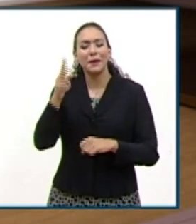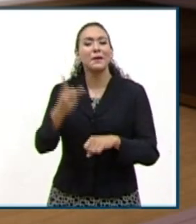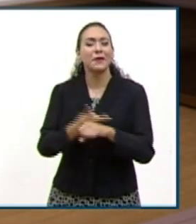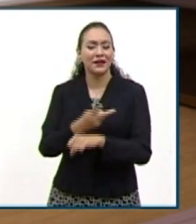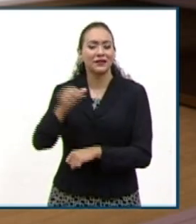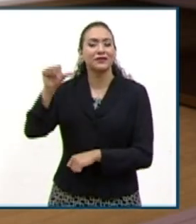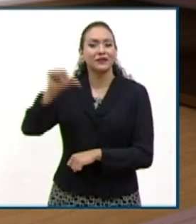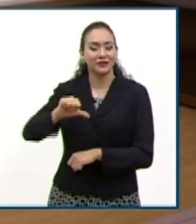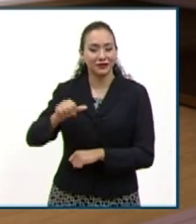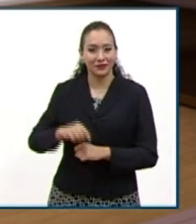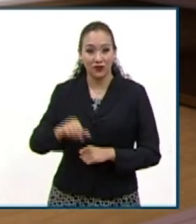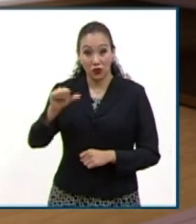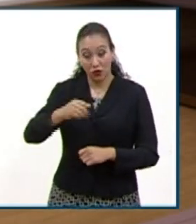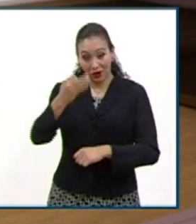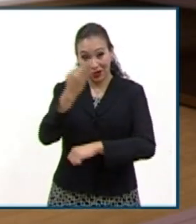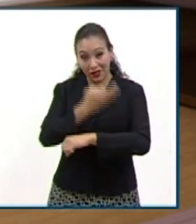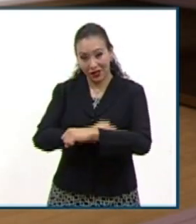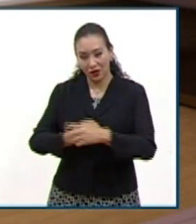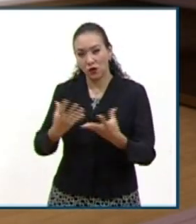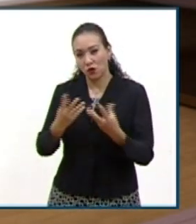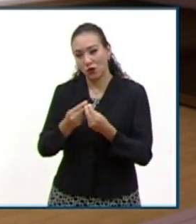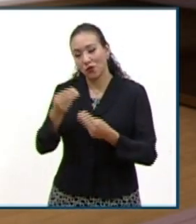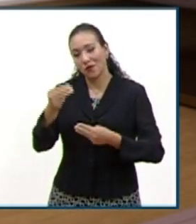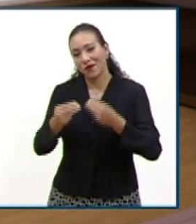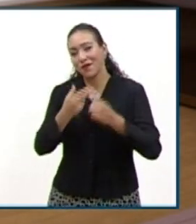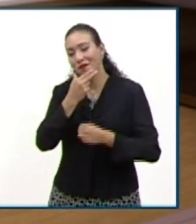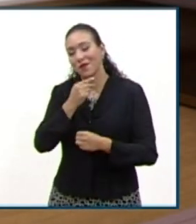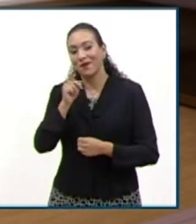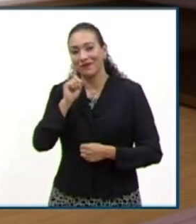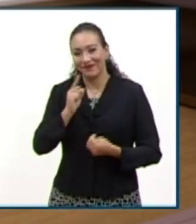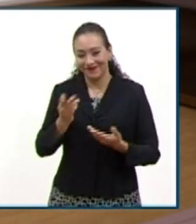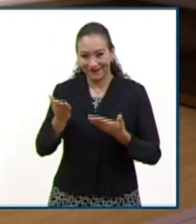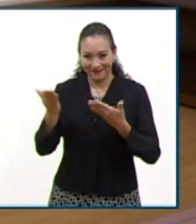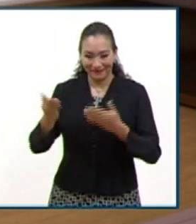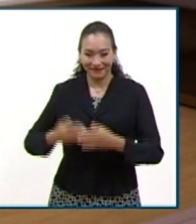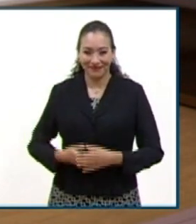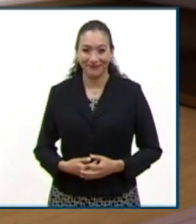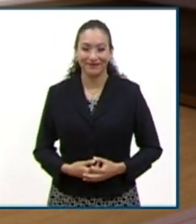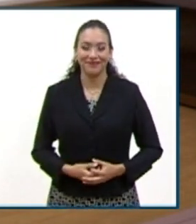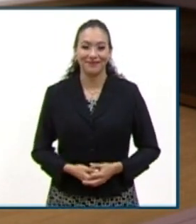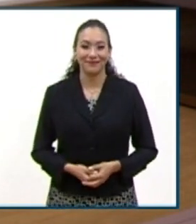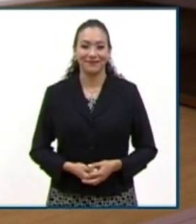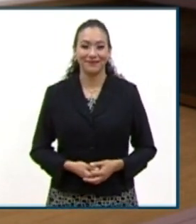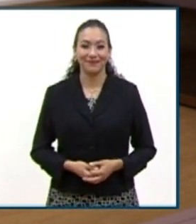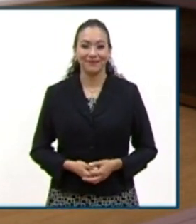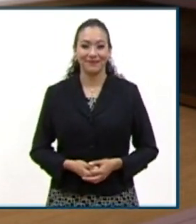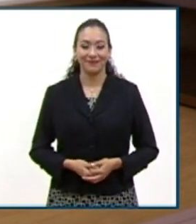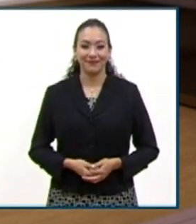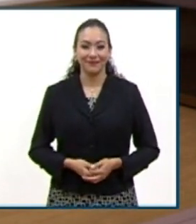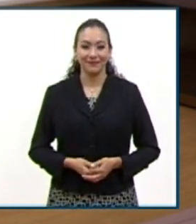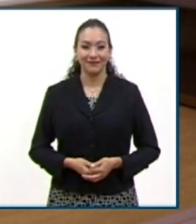lo que resolvieron esta tarde las y los ministros en sesión de pleno. Adelante, Mario, con tu reporte.